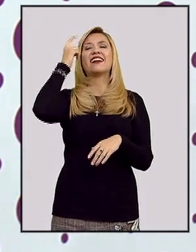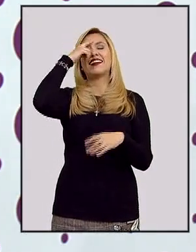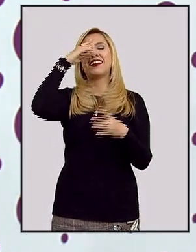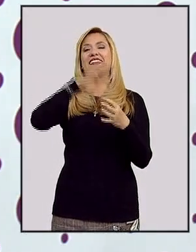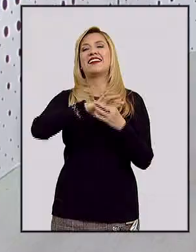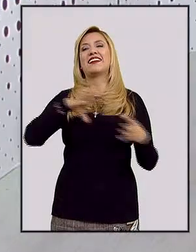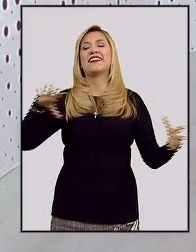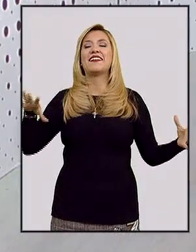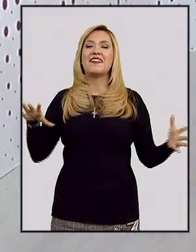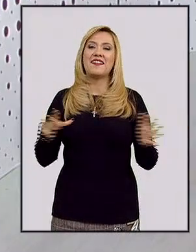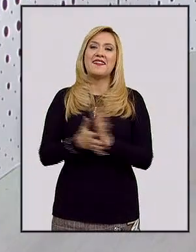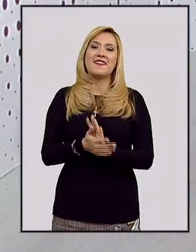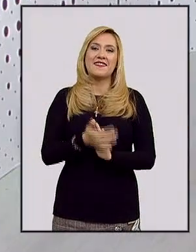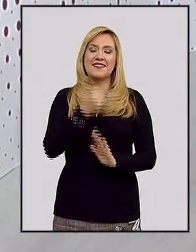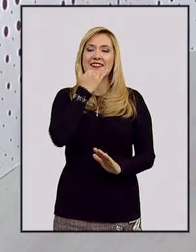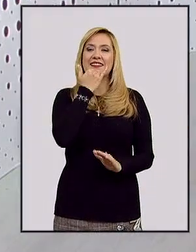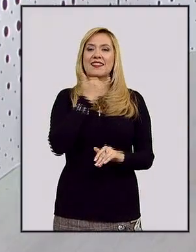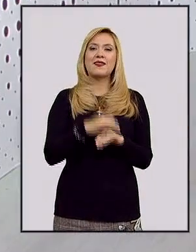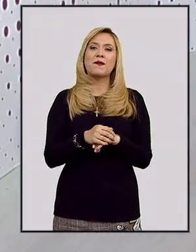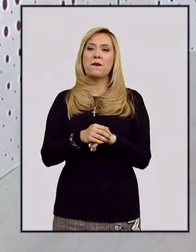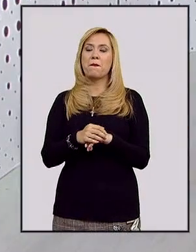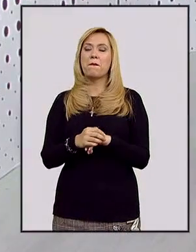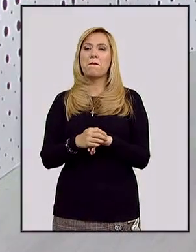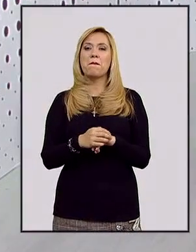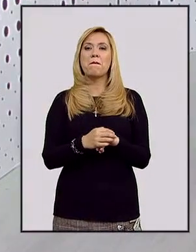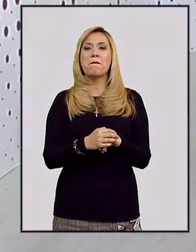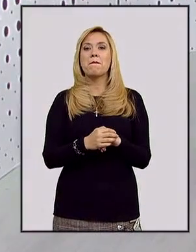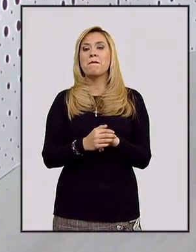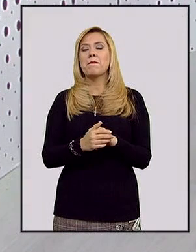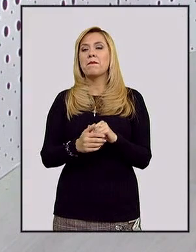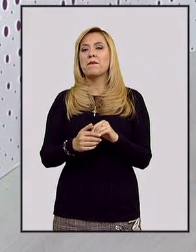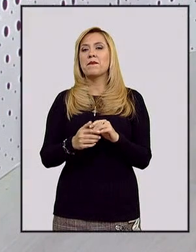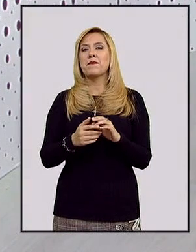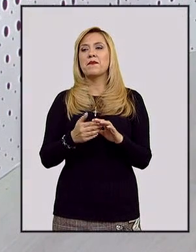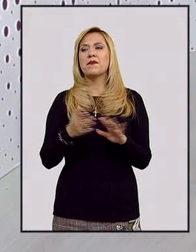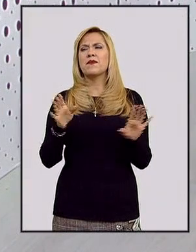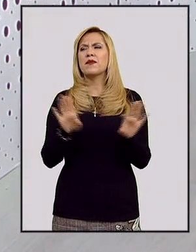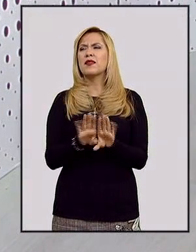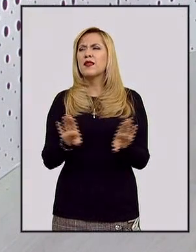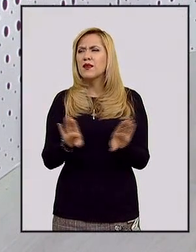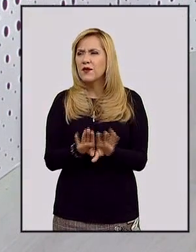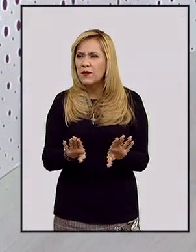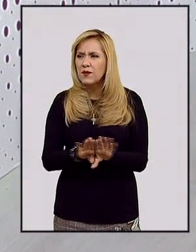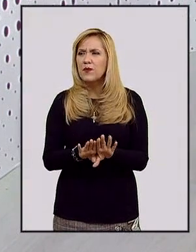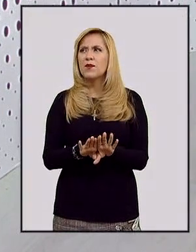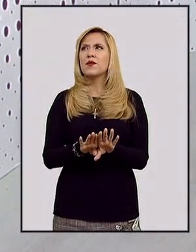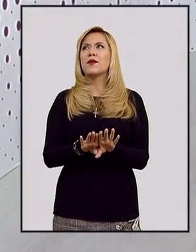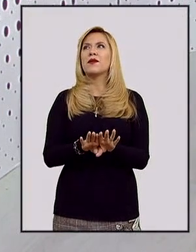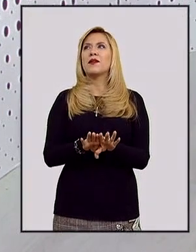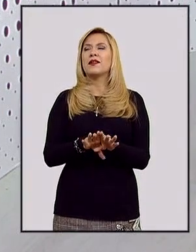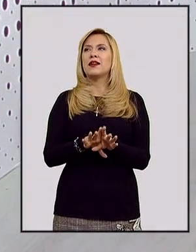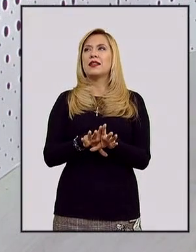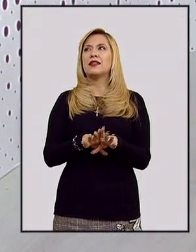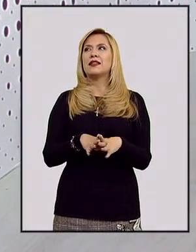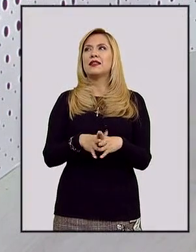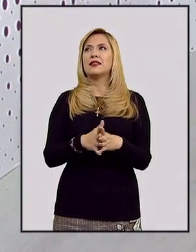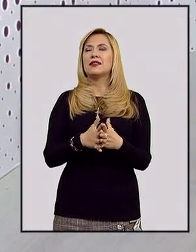retomar un poco sobre el tema de cómo hacer, digamos,